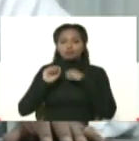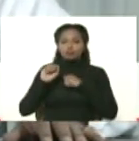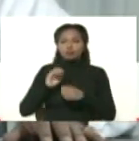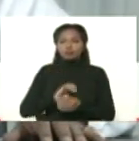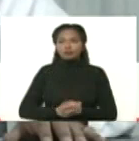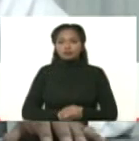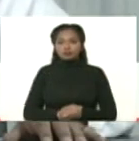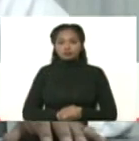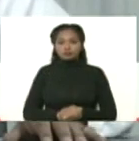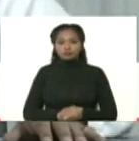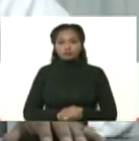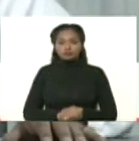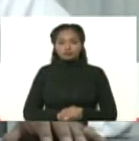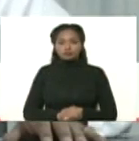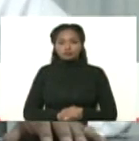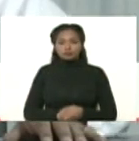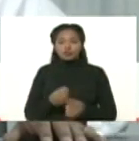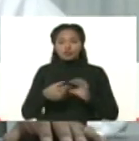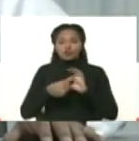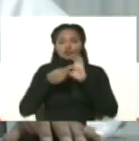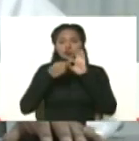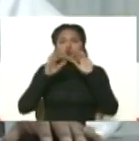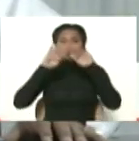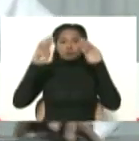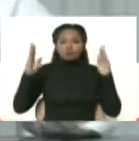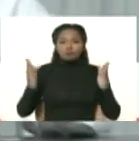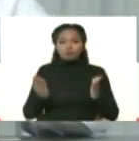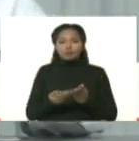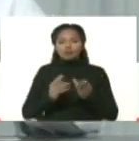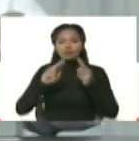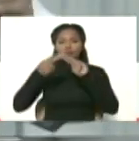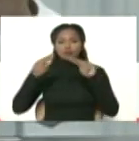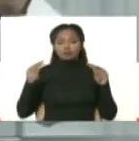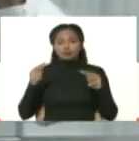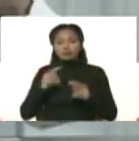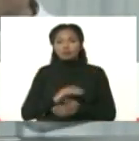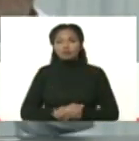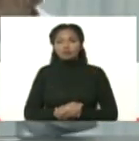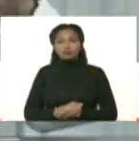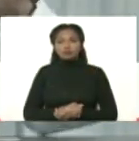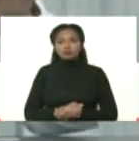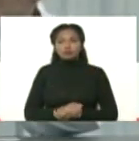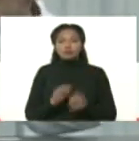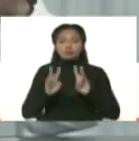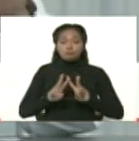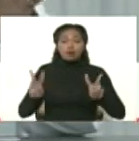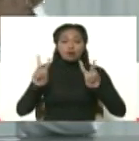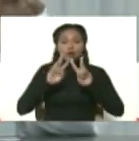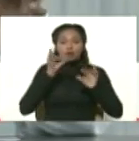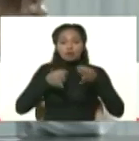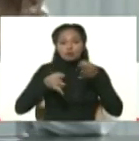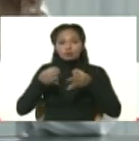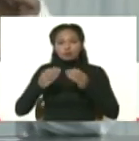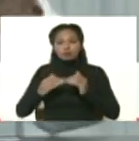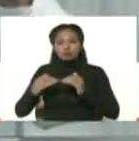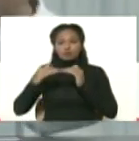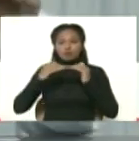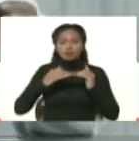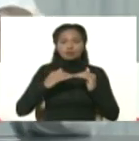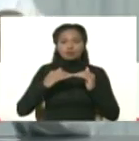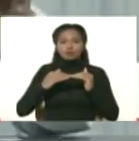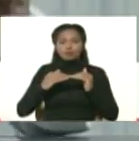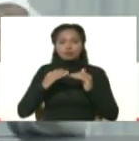antiimperialistas, de unión mundial, de paz. Estamos sembrando valores de justicia, de igualdad,